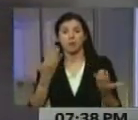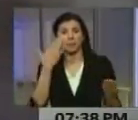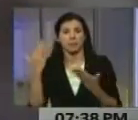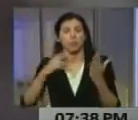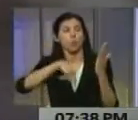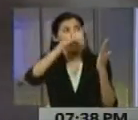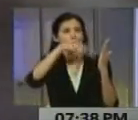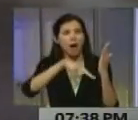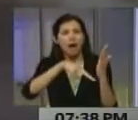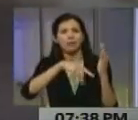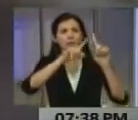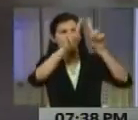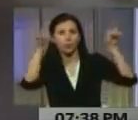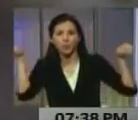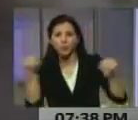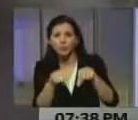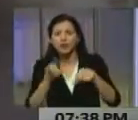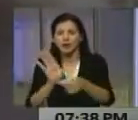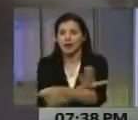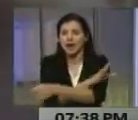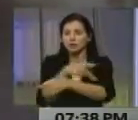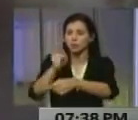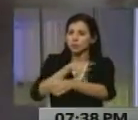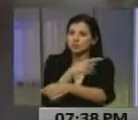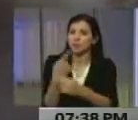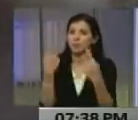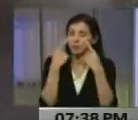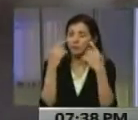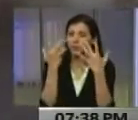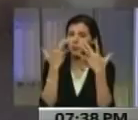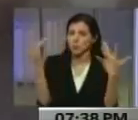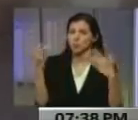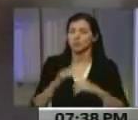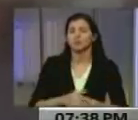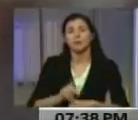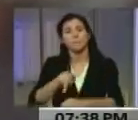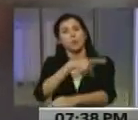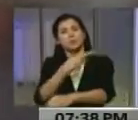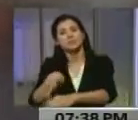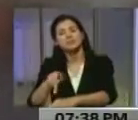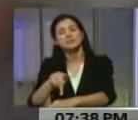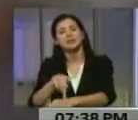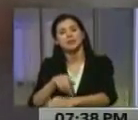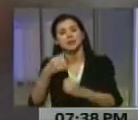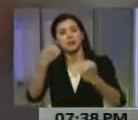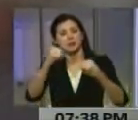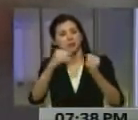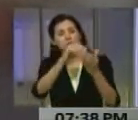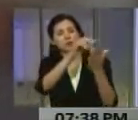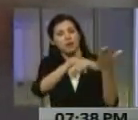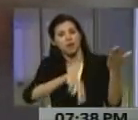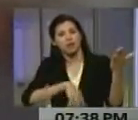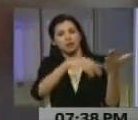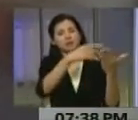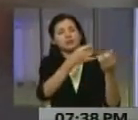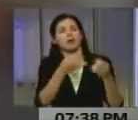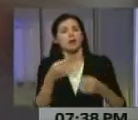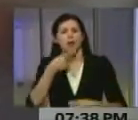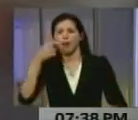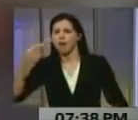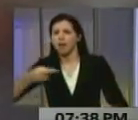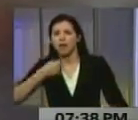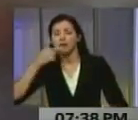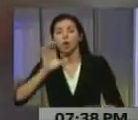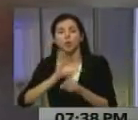el canto, en la poesía, en la ensayística, en la novela, en la cultura oral, en la forma de